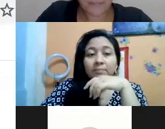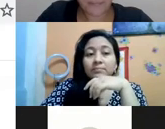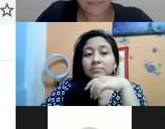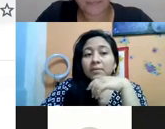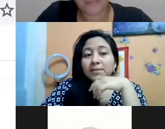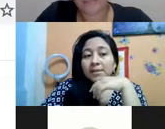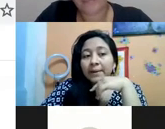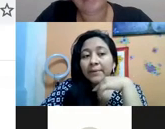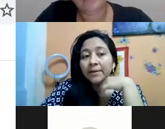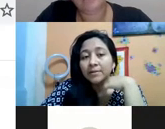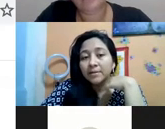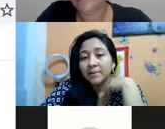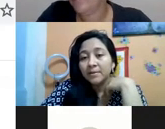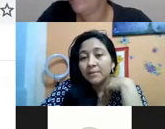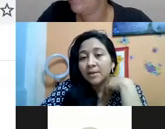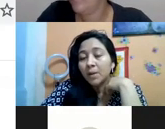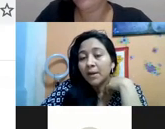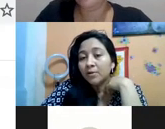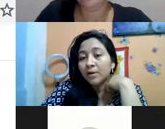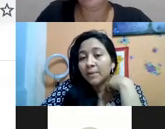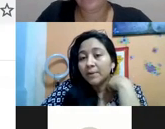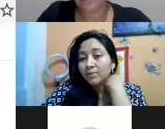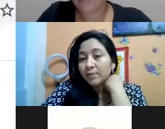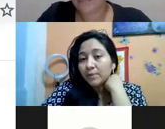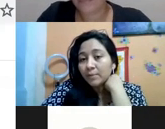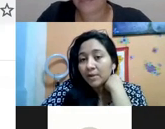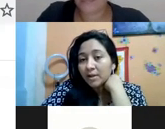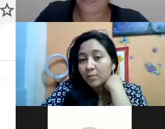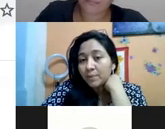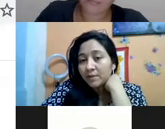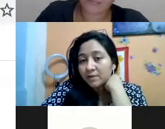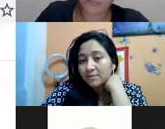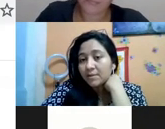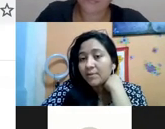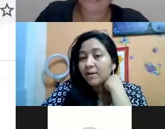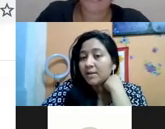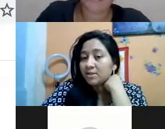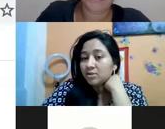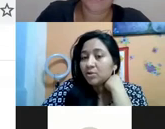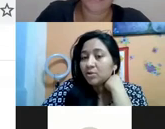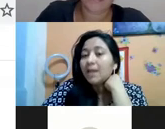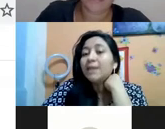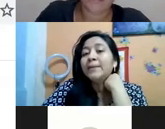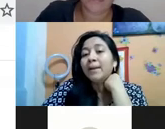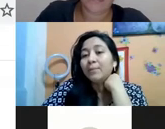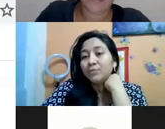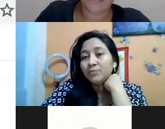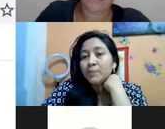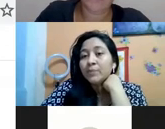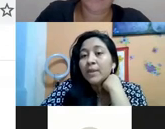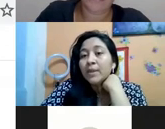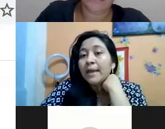Aquí, ya saben, para ver independientemente cómo va quedando cada pregunta, ponemos aquí la lupita, si damos en el tachito, la